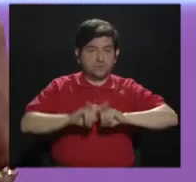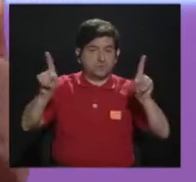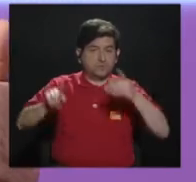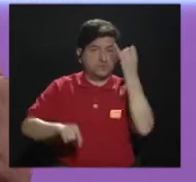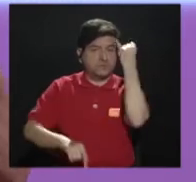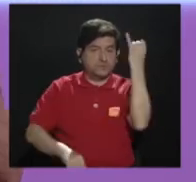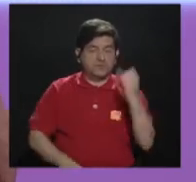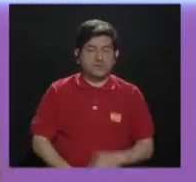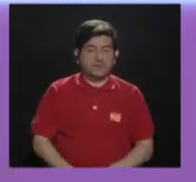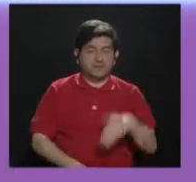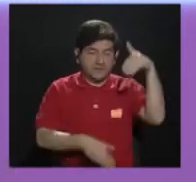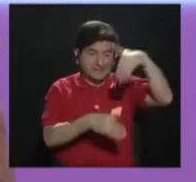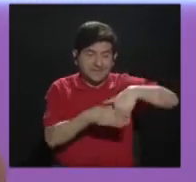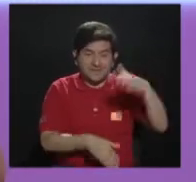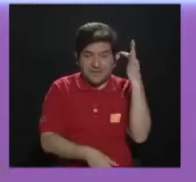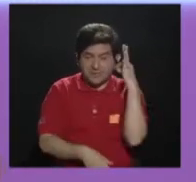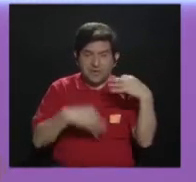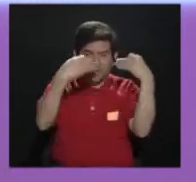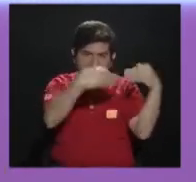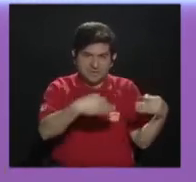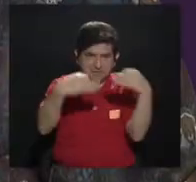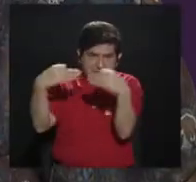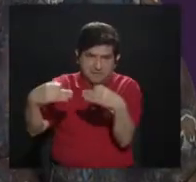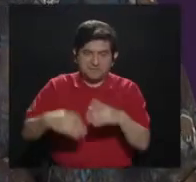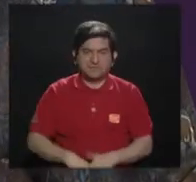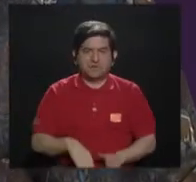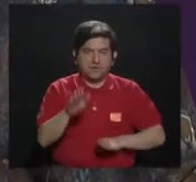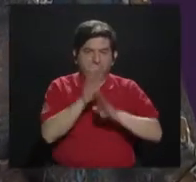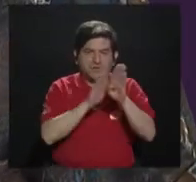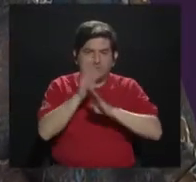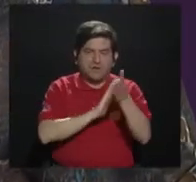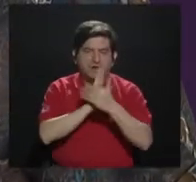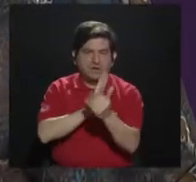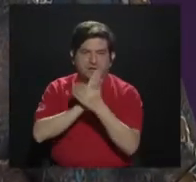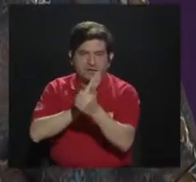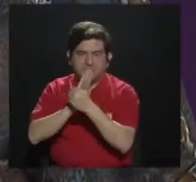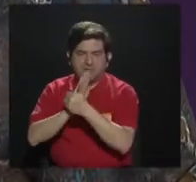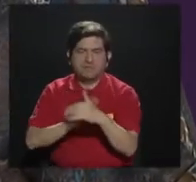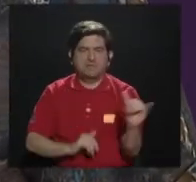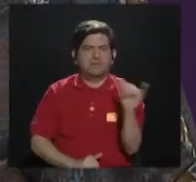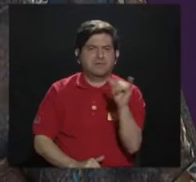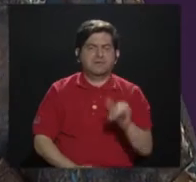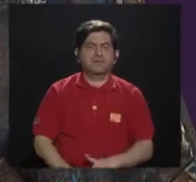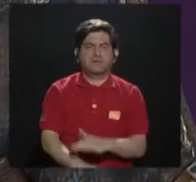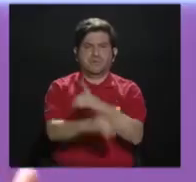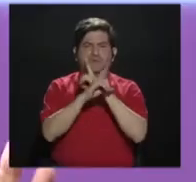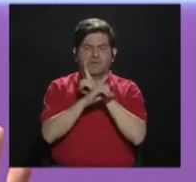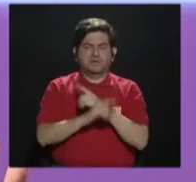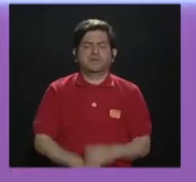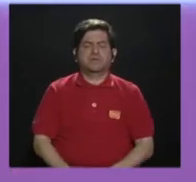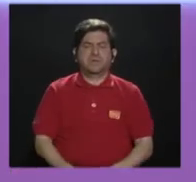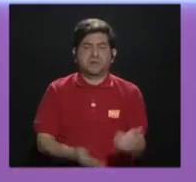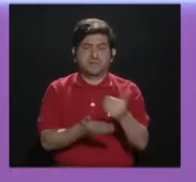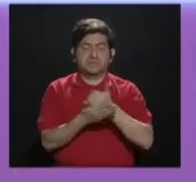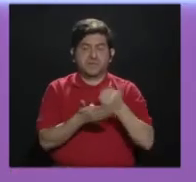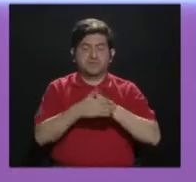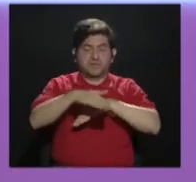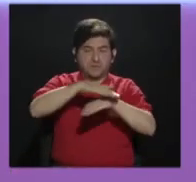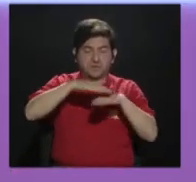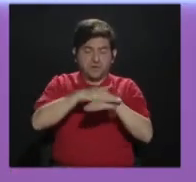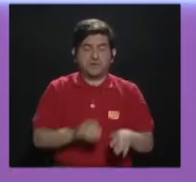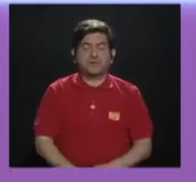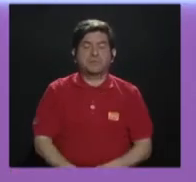la incursión de las mujeres en la toma de decisiones, en el desarrollo de capacidades y también en la defensa de un recurso fundamental para la